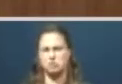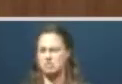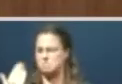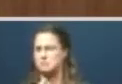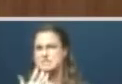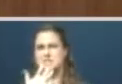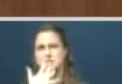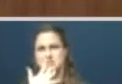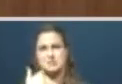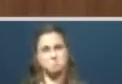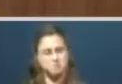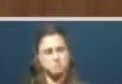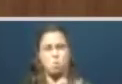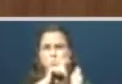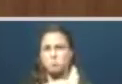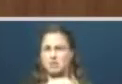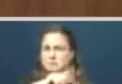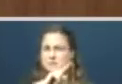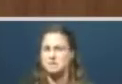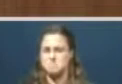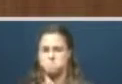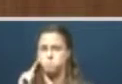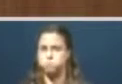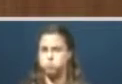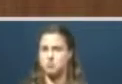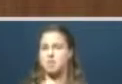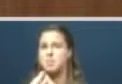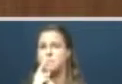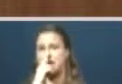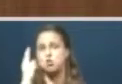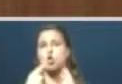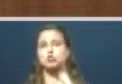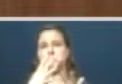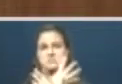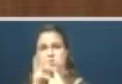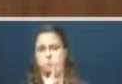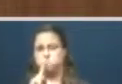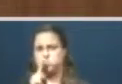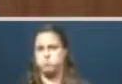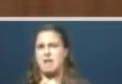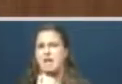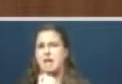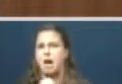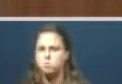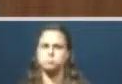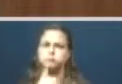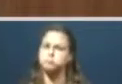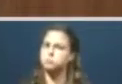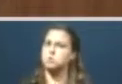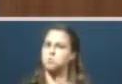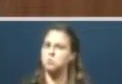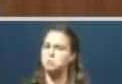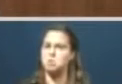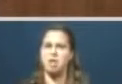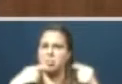esas explotaciones tengan que cerrar en el año 2019 aunque sean competitivas y sin que tengan